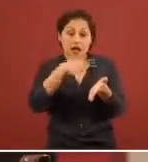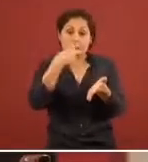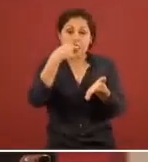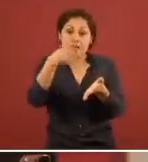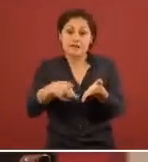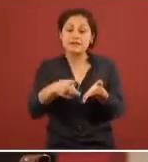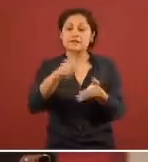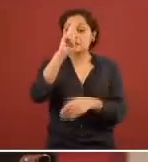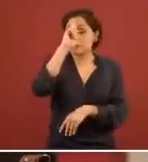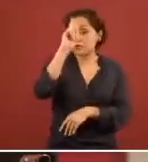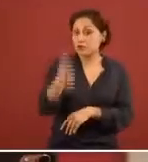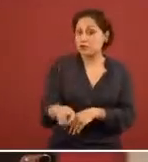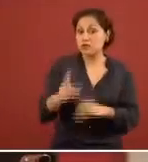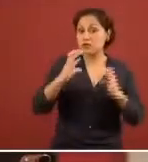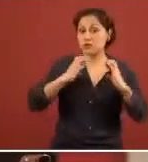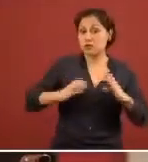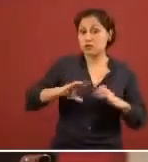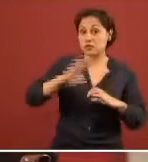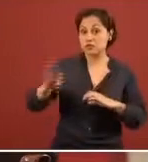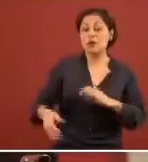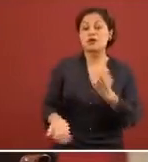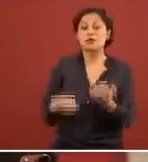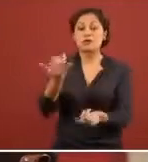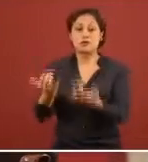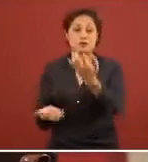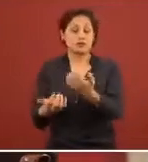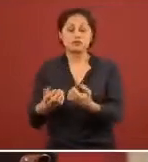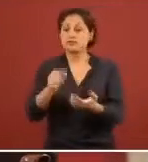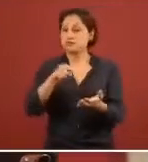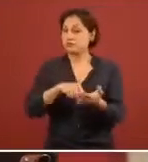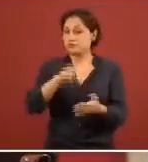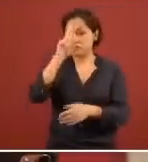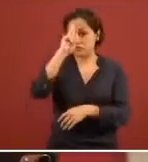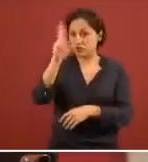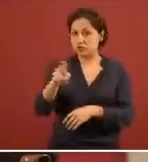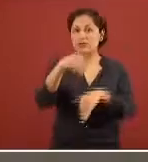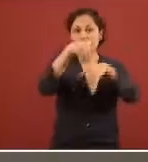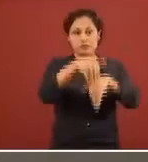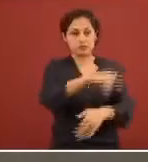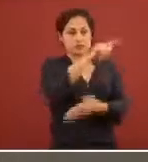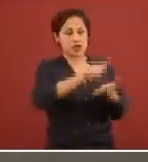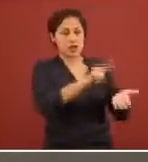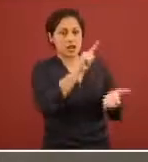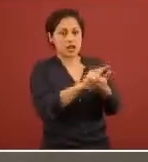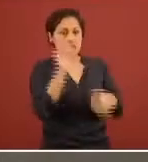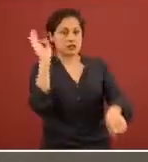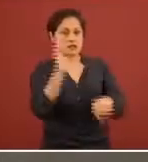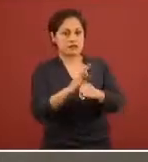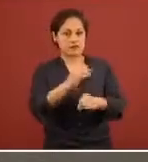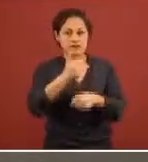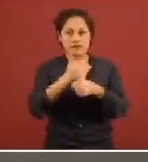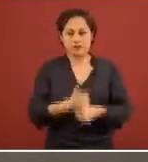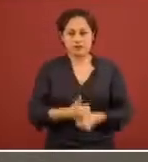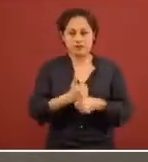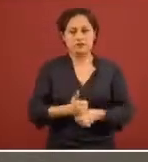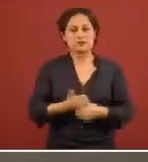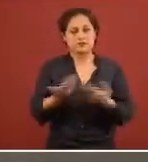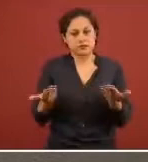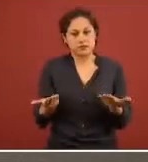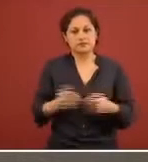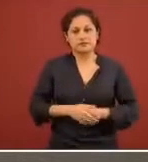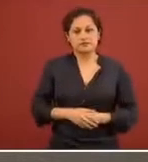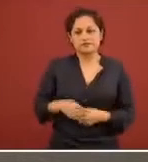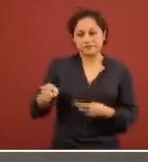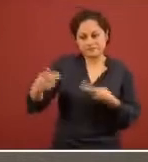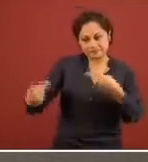la razón es esta, atendiendo a las disposiciones de la ley de víctimas. Ya, entiendo que hay un acuerdo